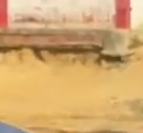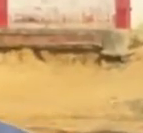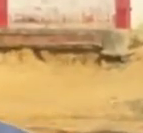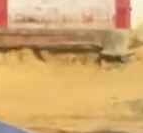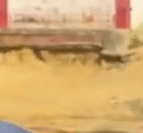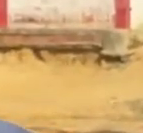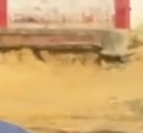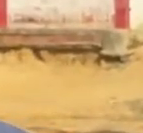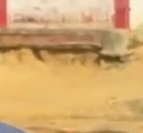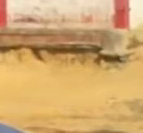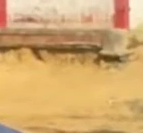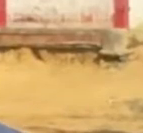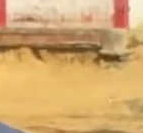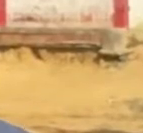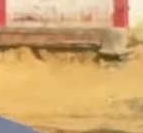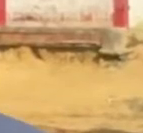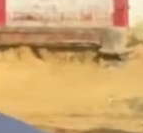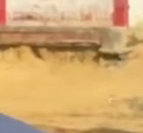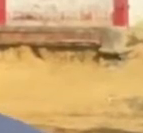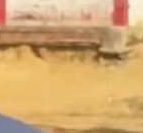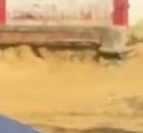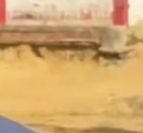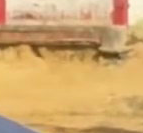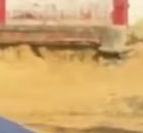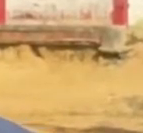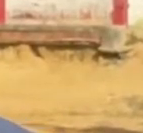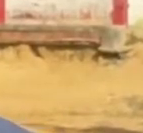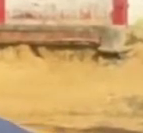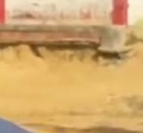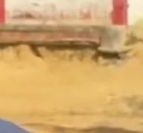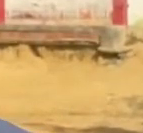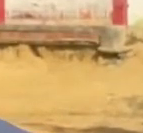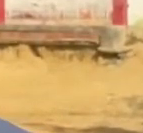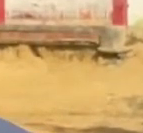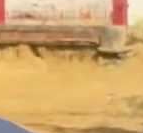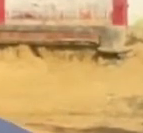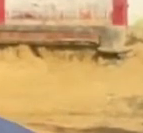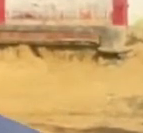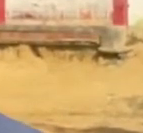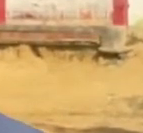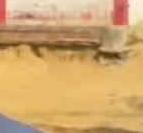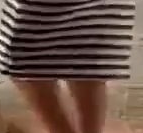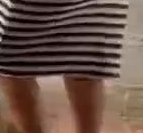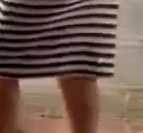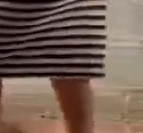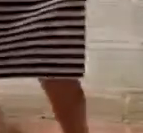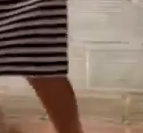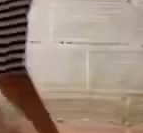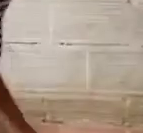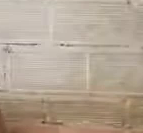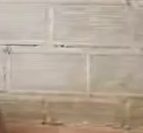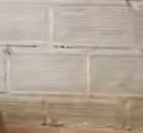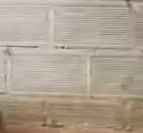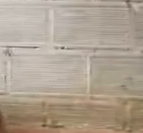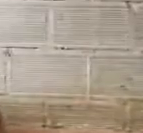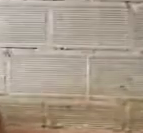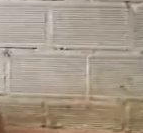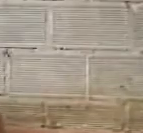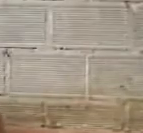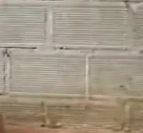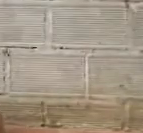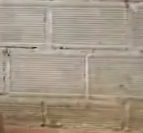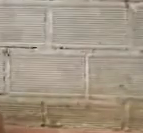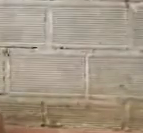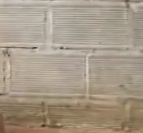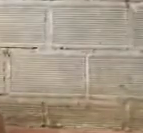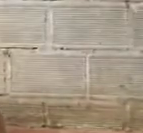muy importante para la comunidad, ya que los niños van a tener acceso a una escuela oficial. Pues la comunidad en realidad